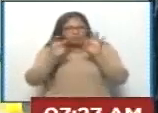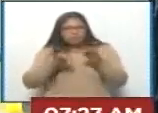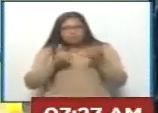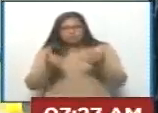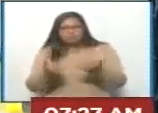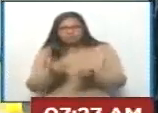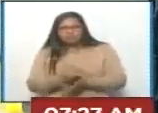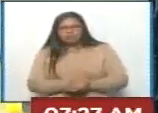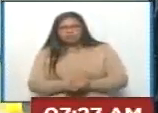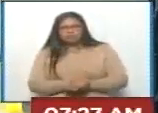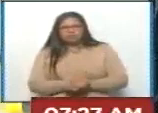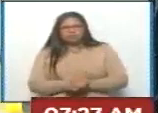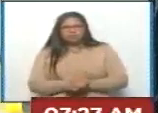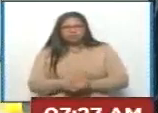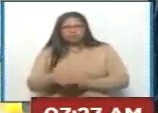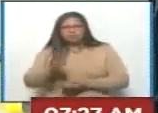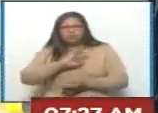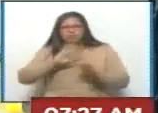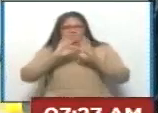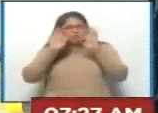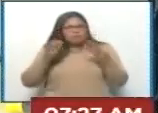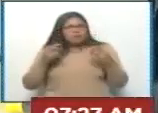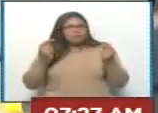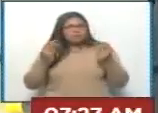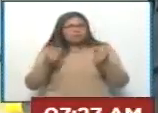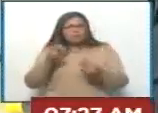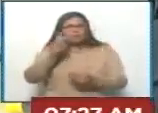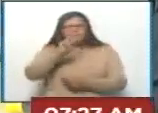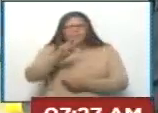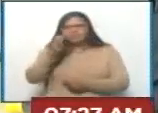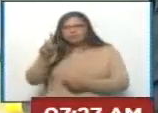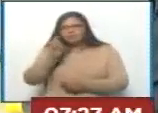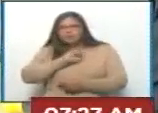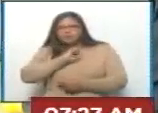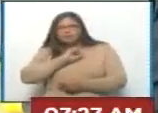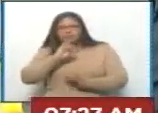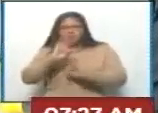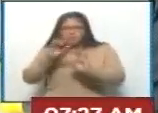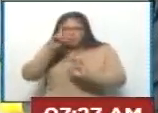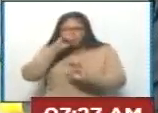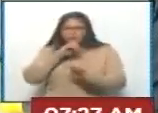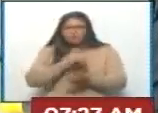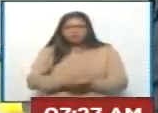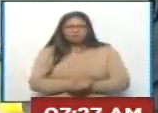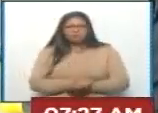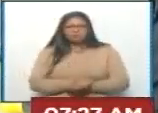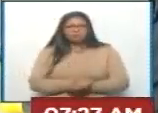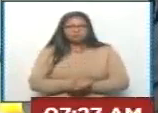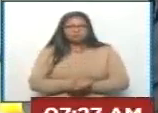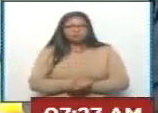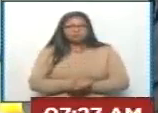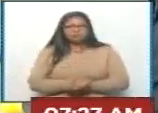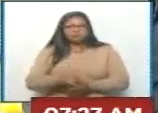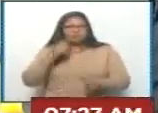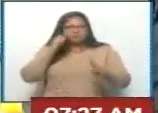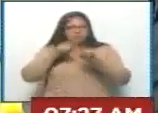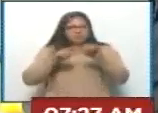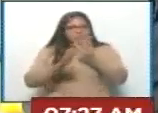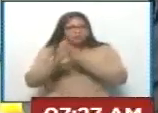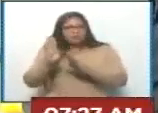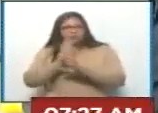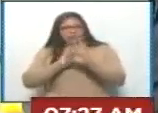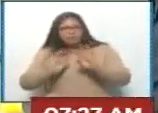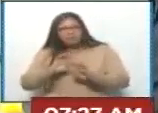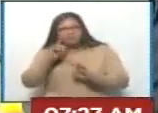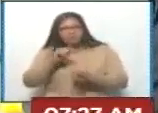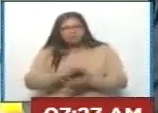general que se activó el 21 de enero de ese mismo año, y fue la mecha, pues, que se encadenó eso. Fueron